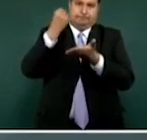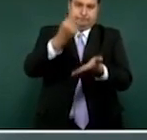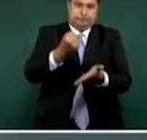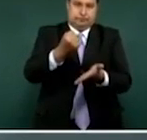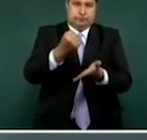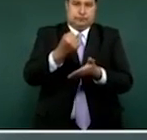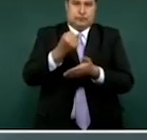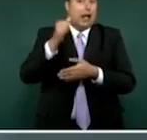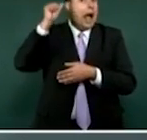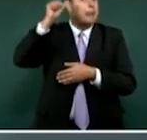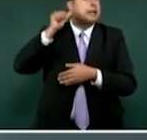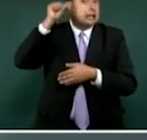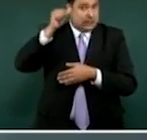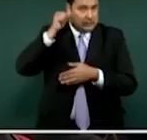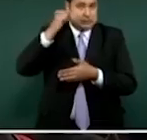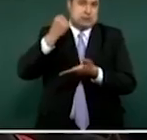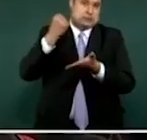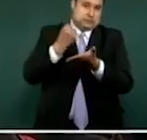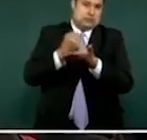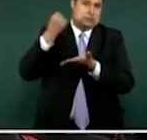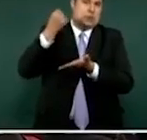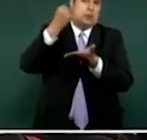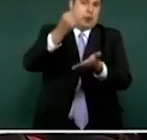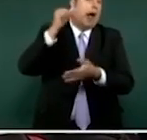En abril, ya.